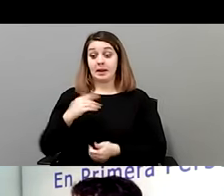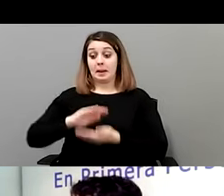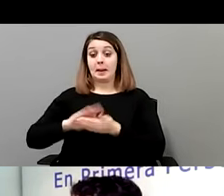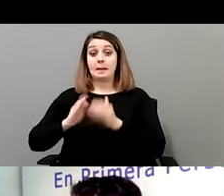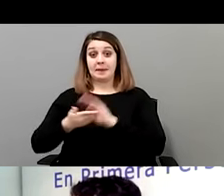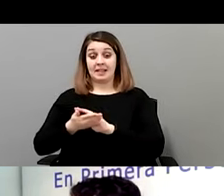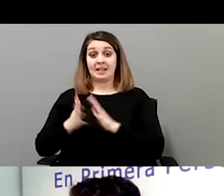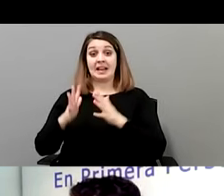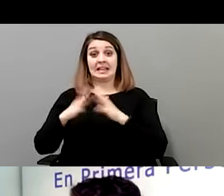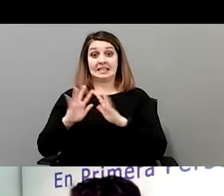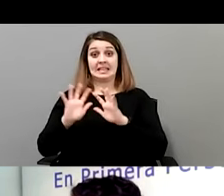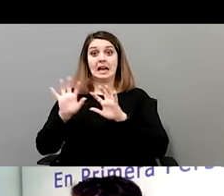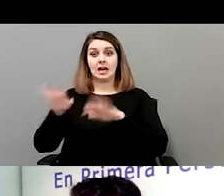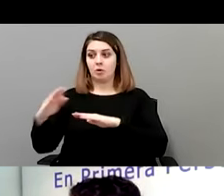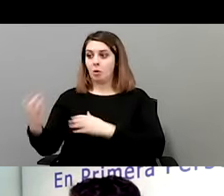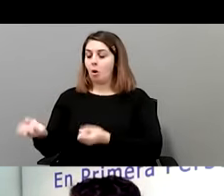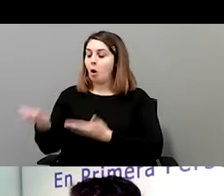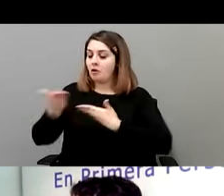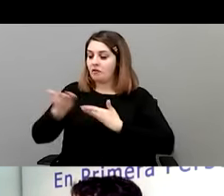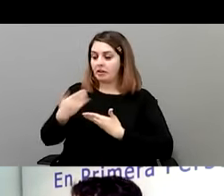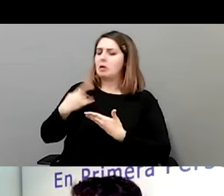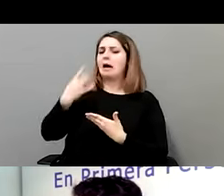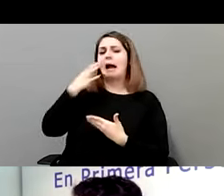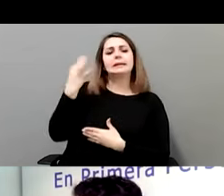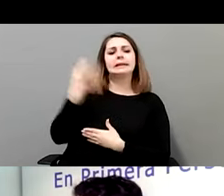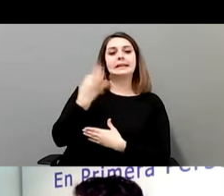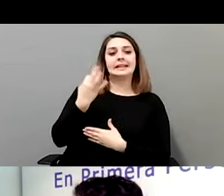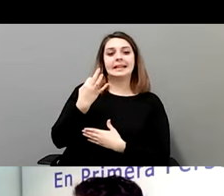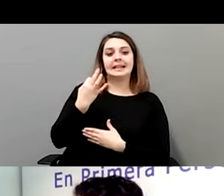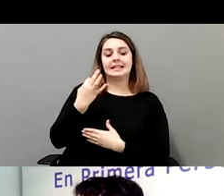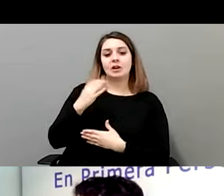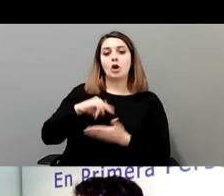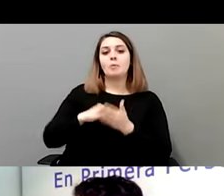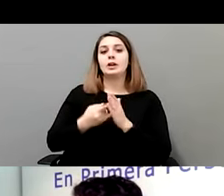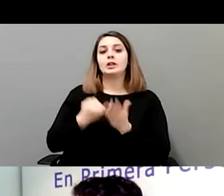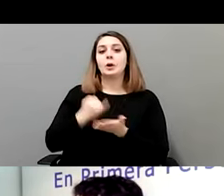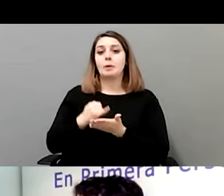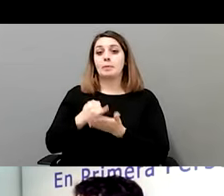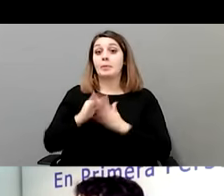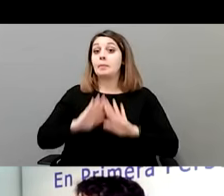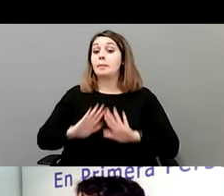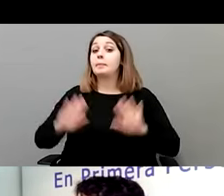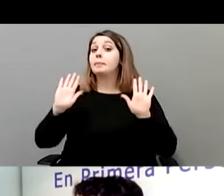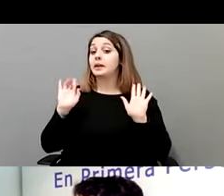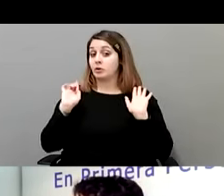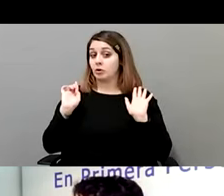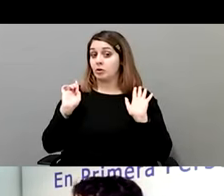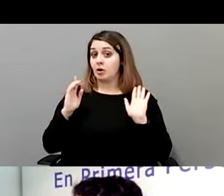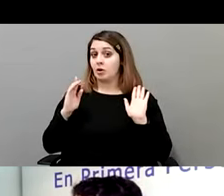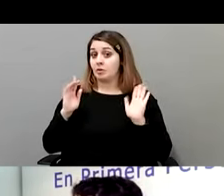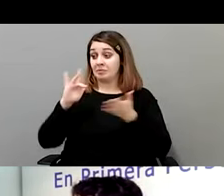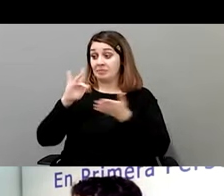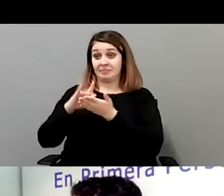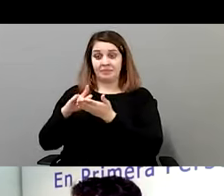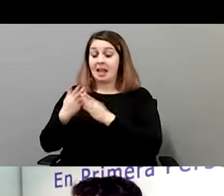predicación me lo ofrecen, ¿no? Me ofrecen todas en un proyecto piloto. Pero antes